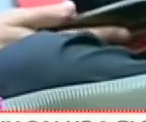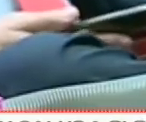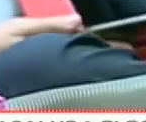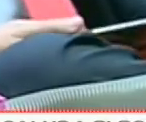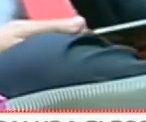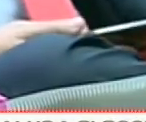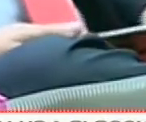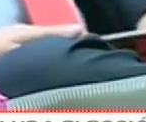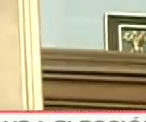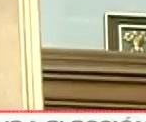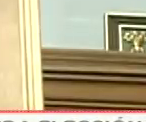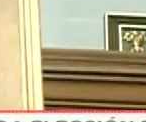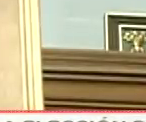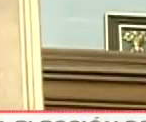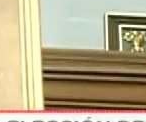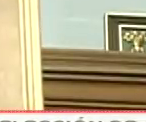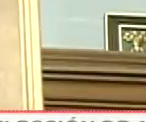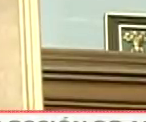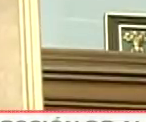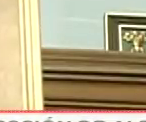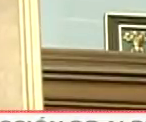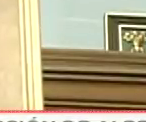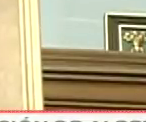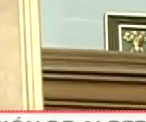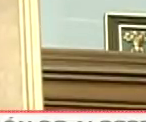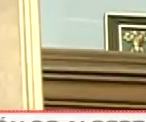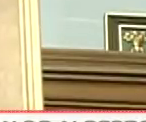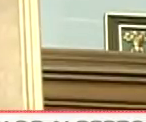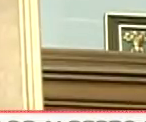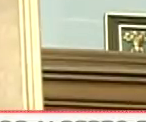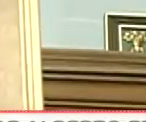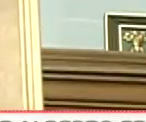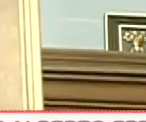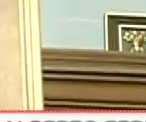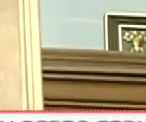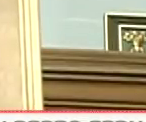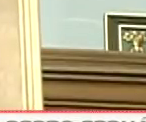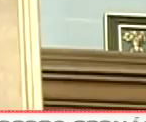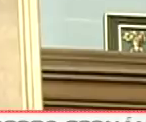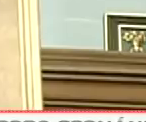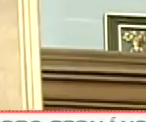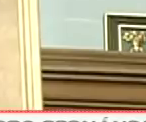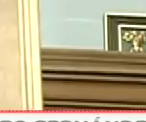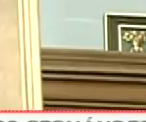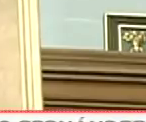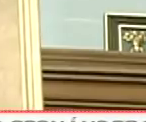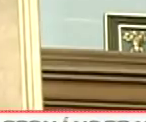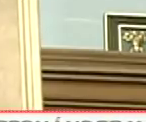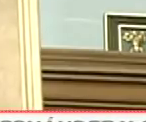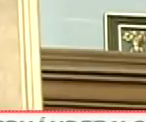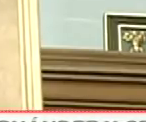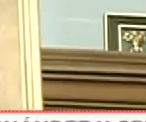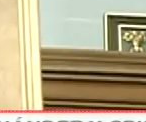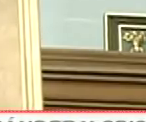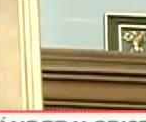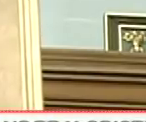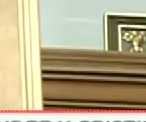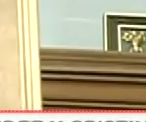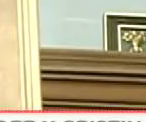para conformar esa patria, esa república, y estos valores los comentaba él con nuestro libertador Simón